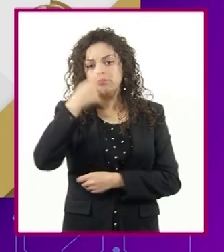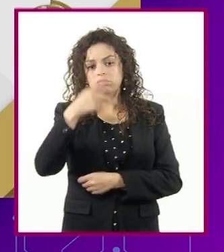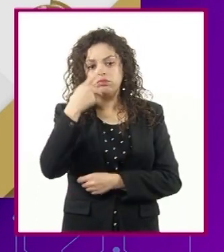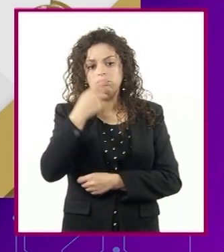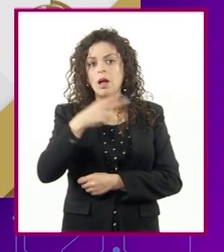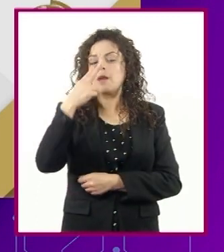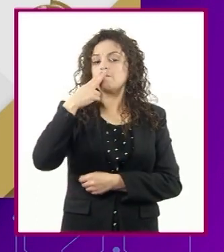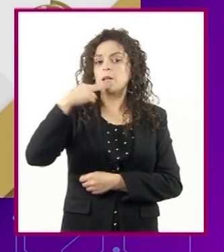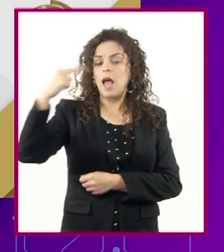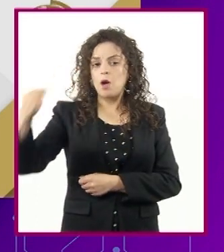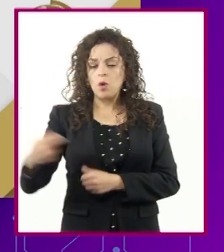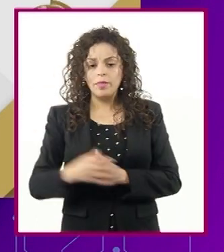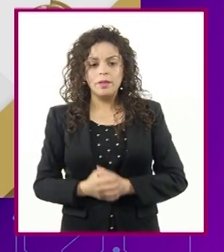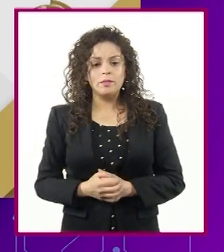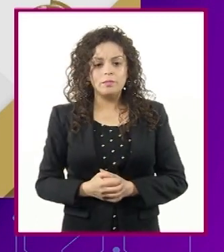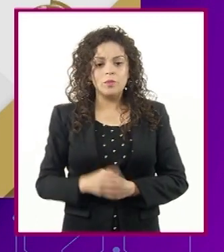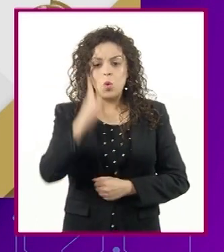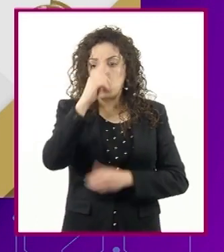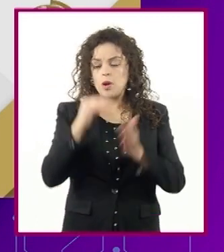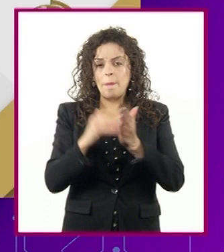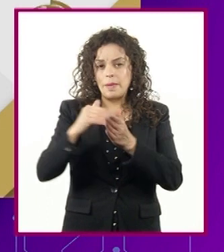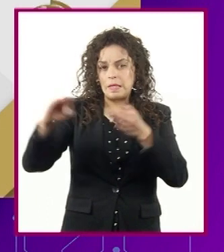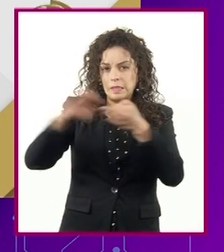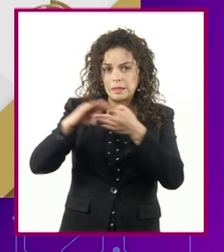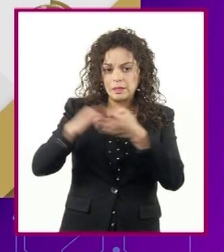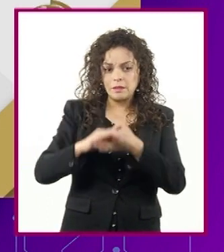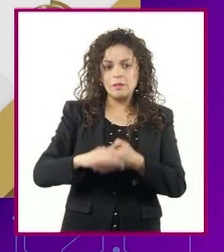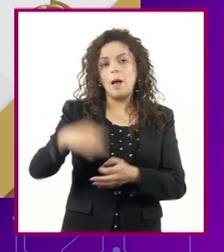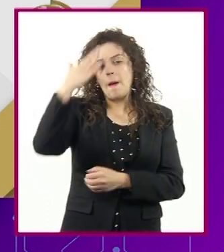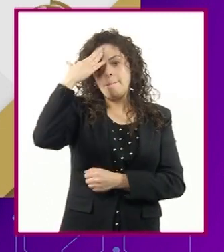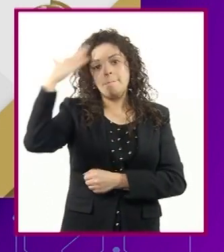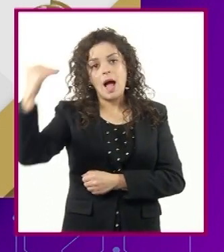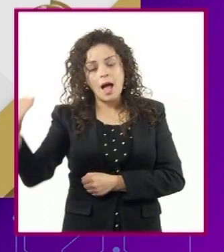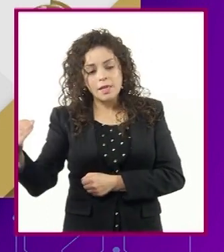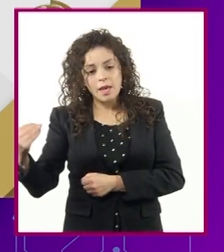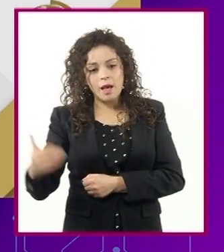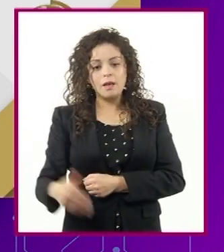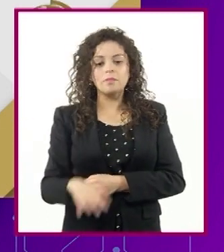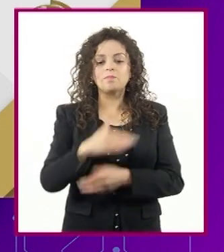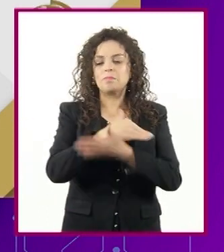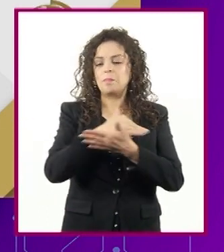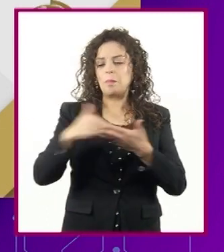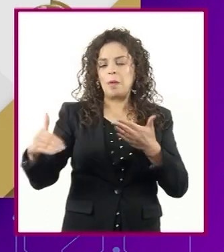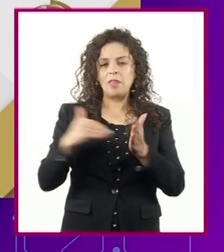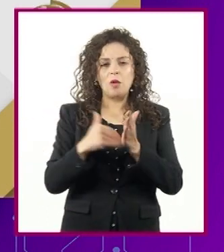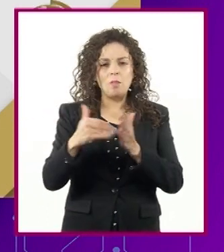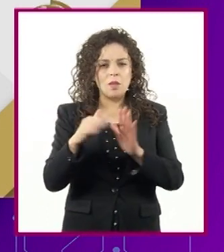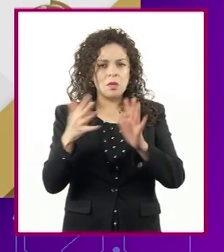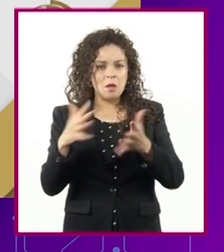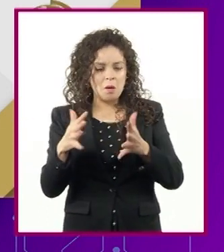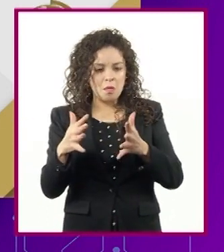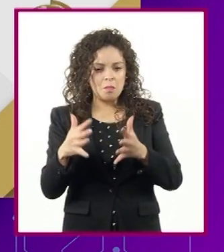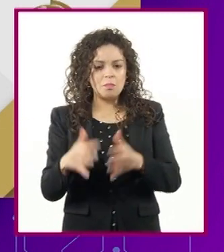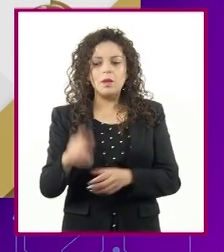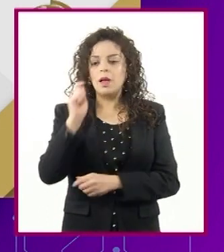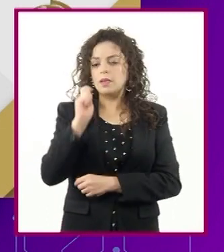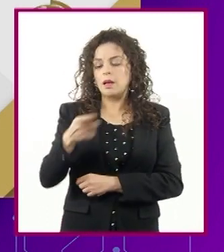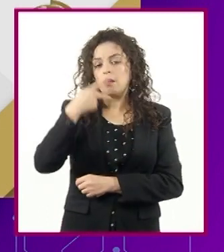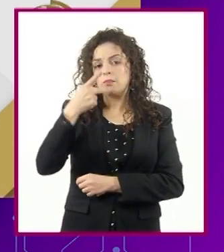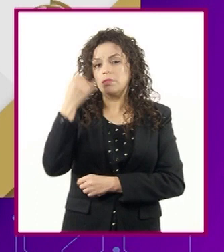náhuatl, cerca de 1 millón de lengua maya y medio millón aproximadamente practicantes de